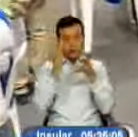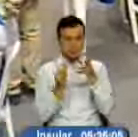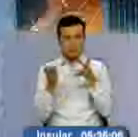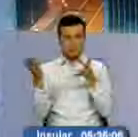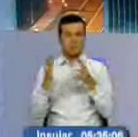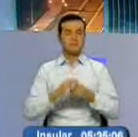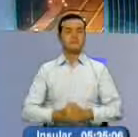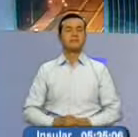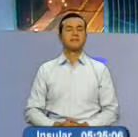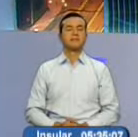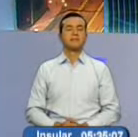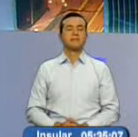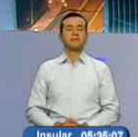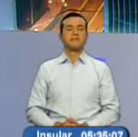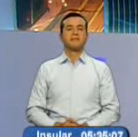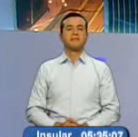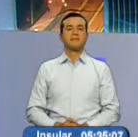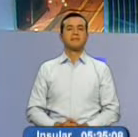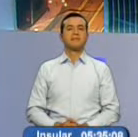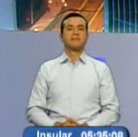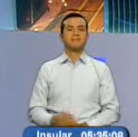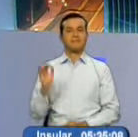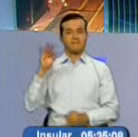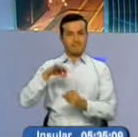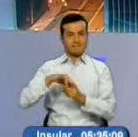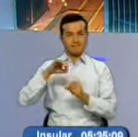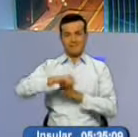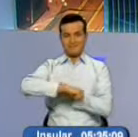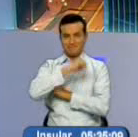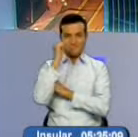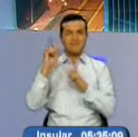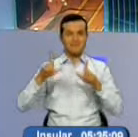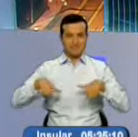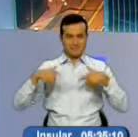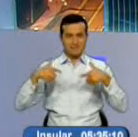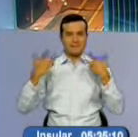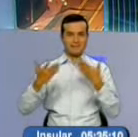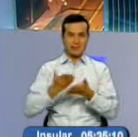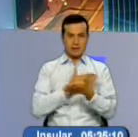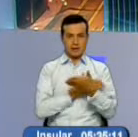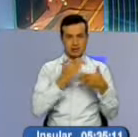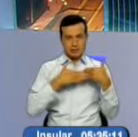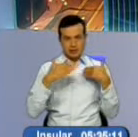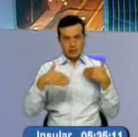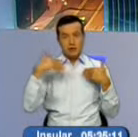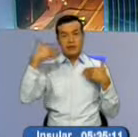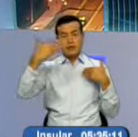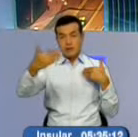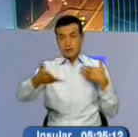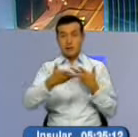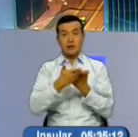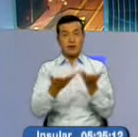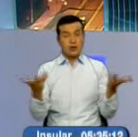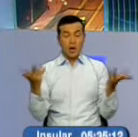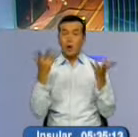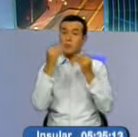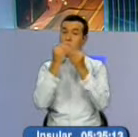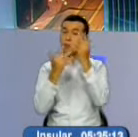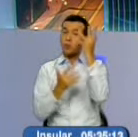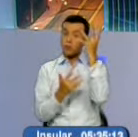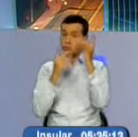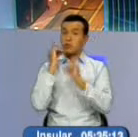TV. Los resultados electorales que otorgan la victoria a Lenín Moreno antes y después del recuento electoral han tenido amplia